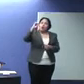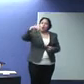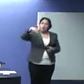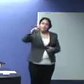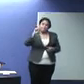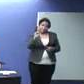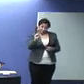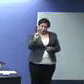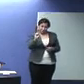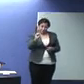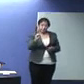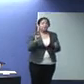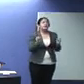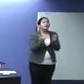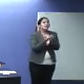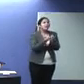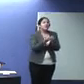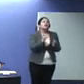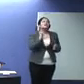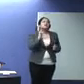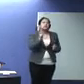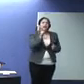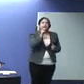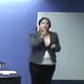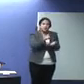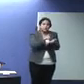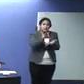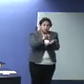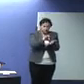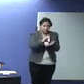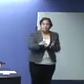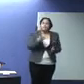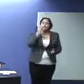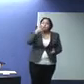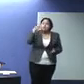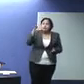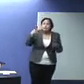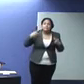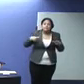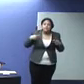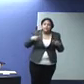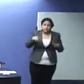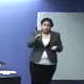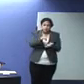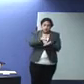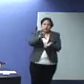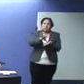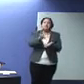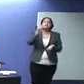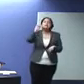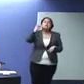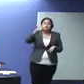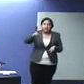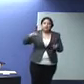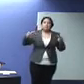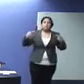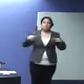la discapacidad como las deficiencias y limitaciones de la actividad o restricciones en la participación. La CIP es